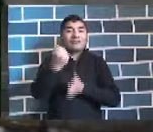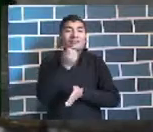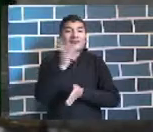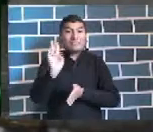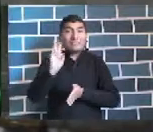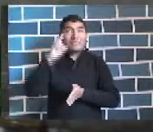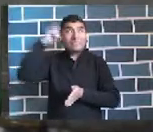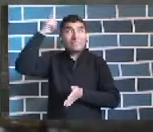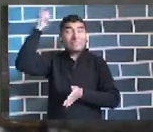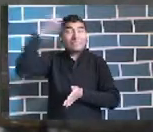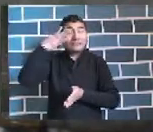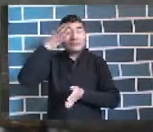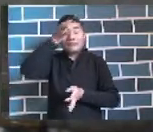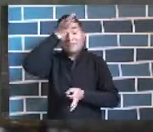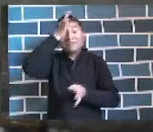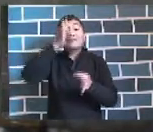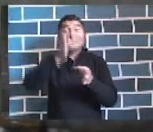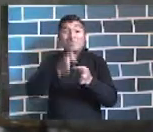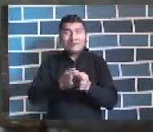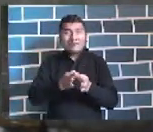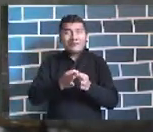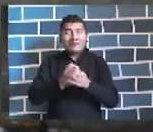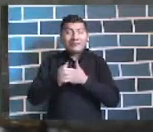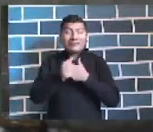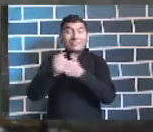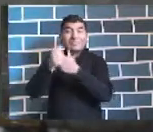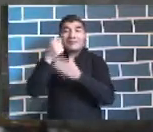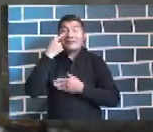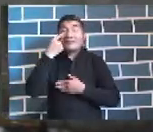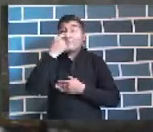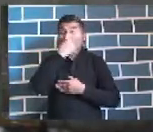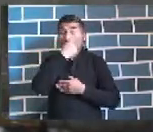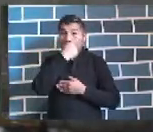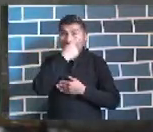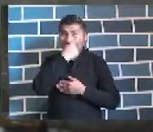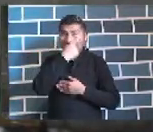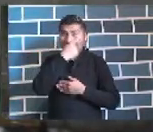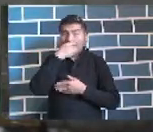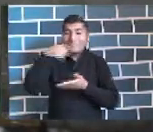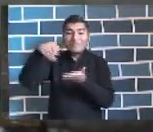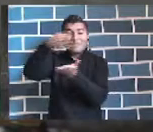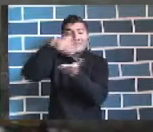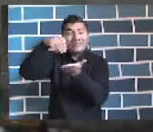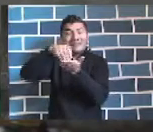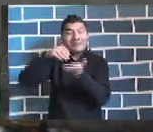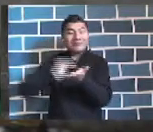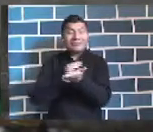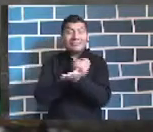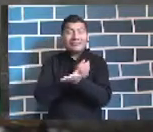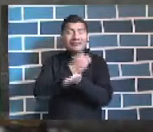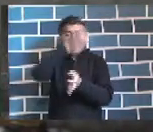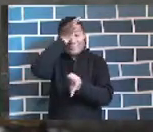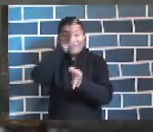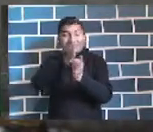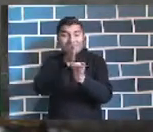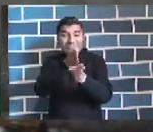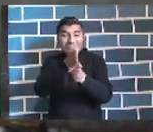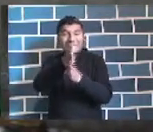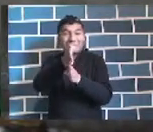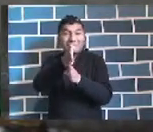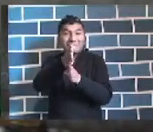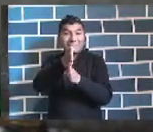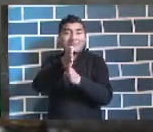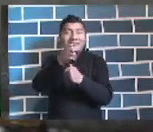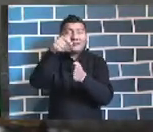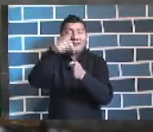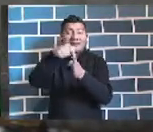La luz de la fe, dirige la mirada al centro de nuestra fe. Y el centro